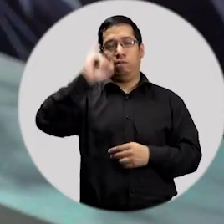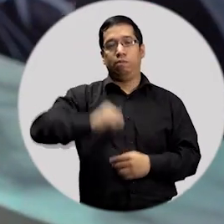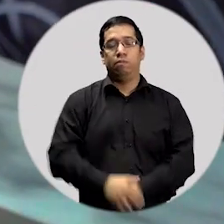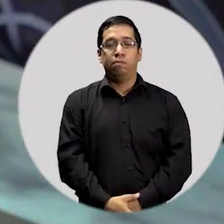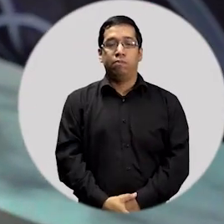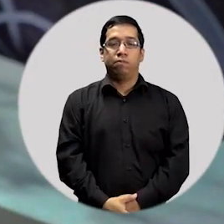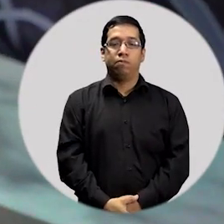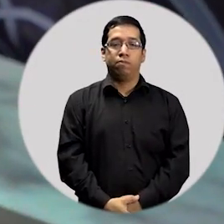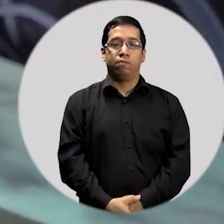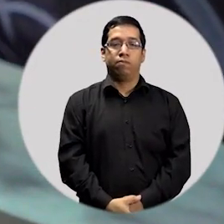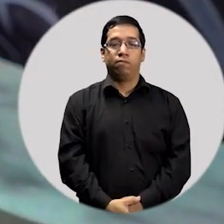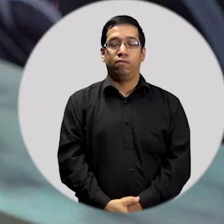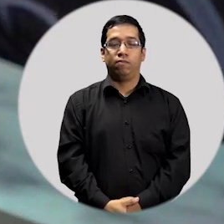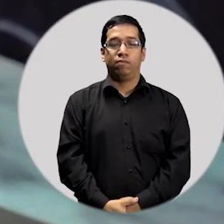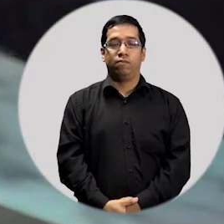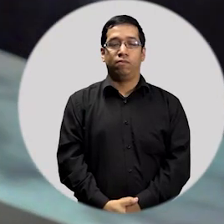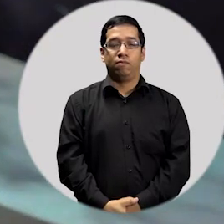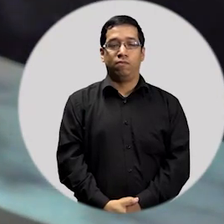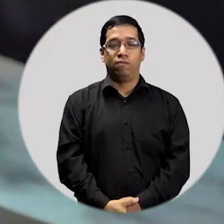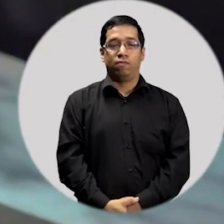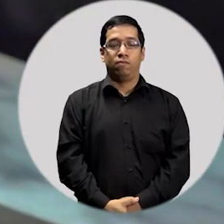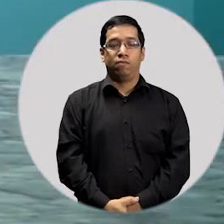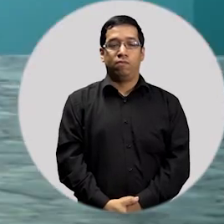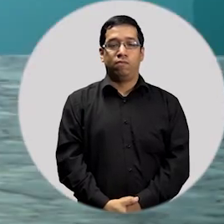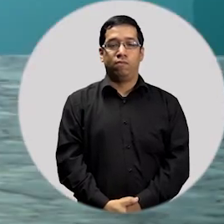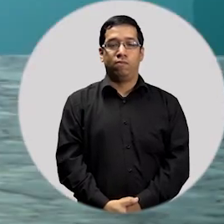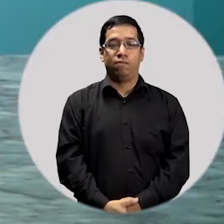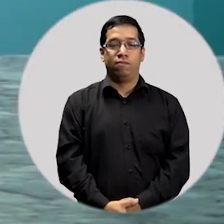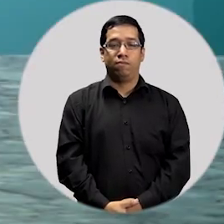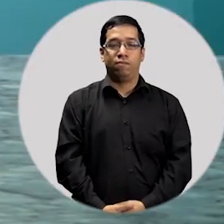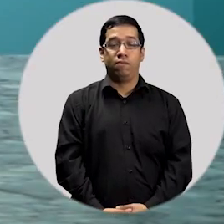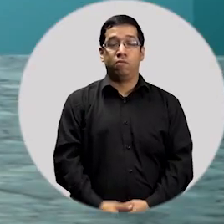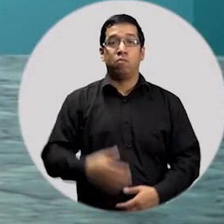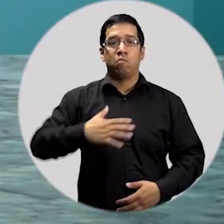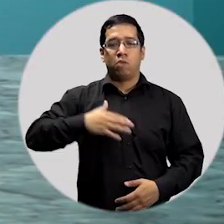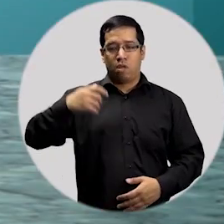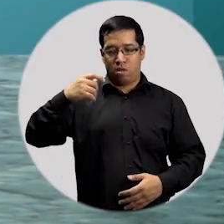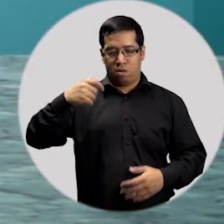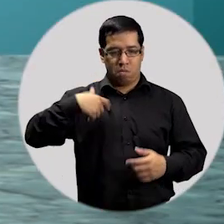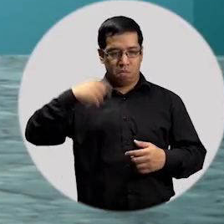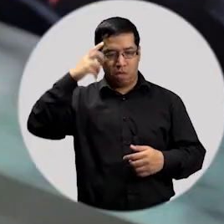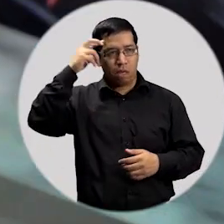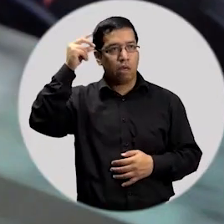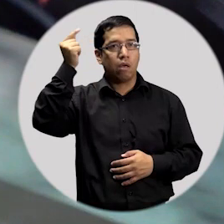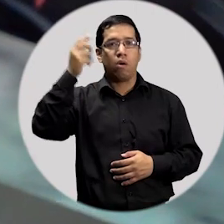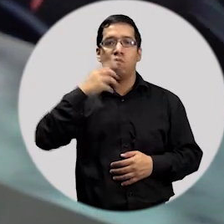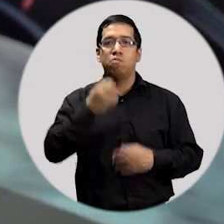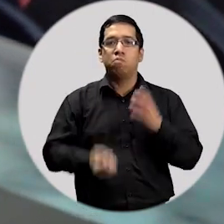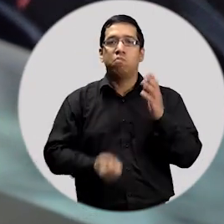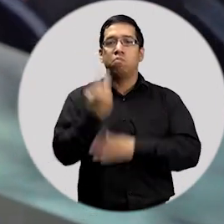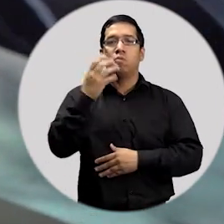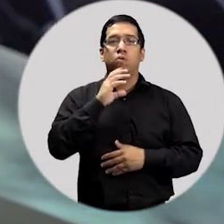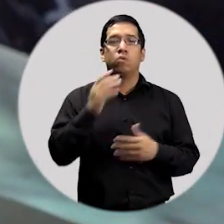del corazón. No sabría decirte. Un día no es que dije, ay, voy a hacer puntillismo y ya, sino que también